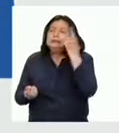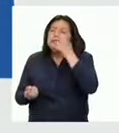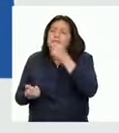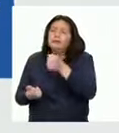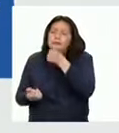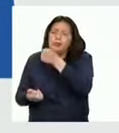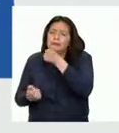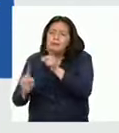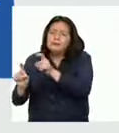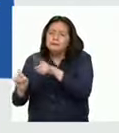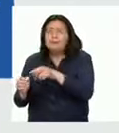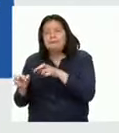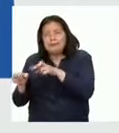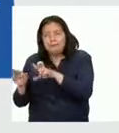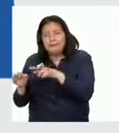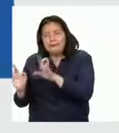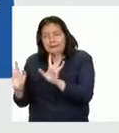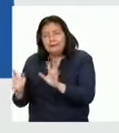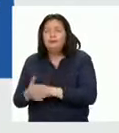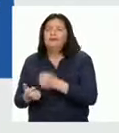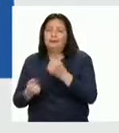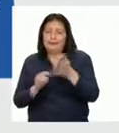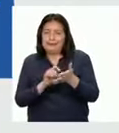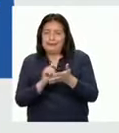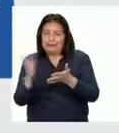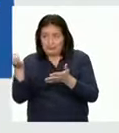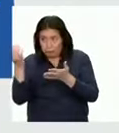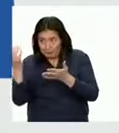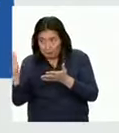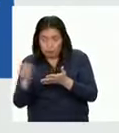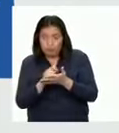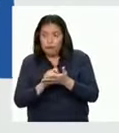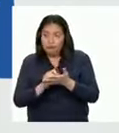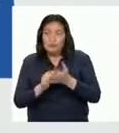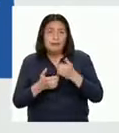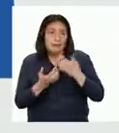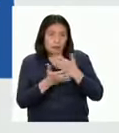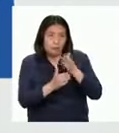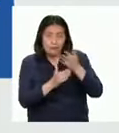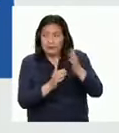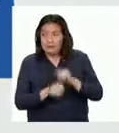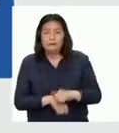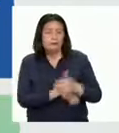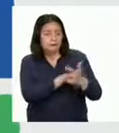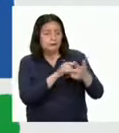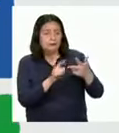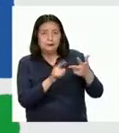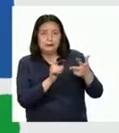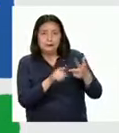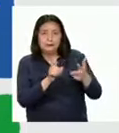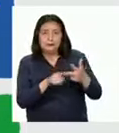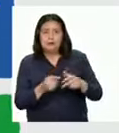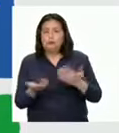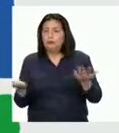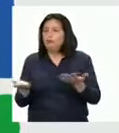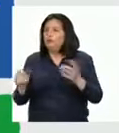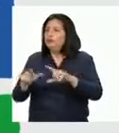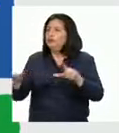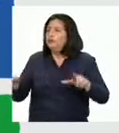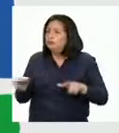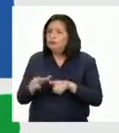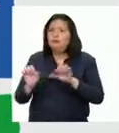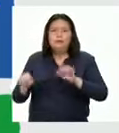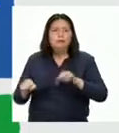entrevista y pedirle permiso para usar la información que compartirá. Y finalmente, tener un lugar adecuado